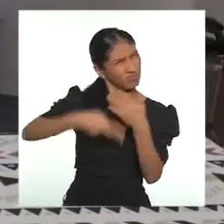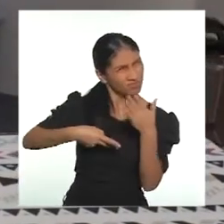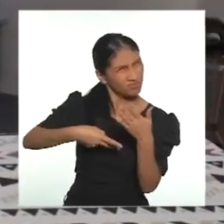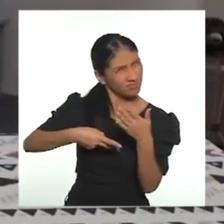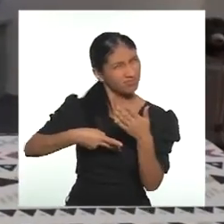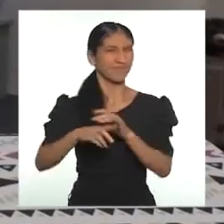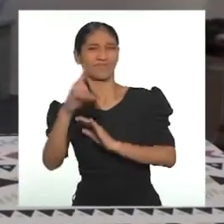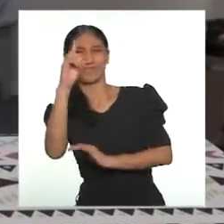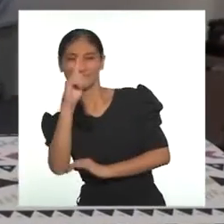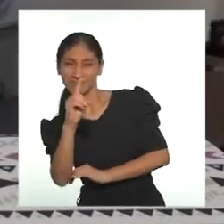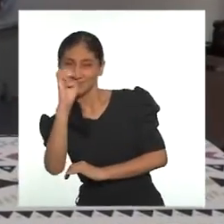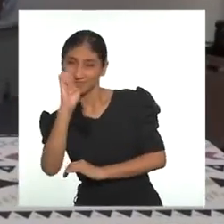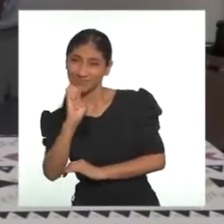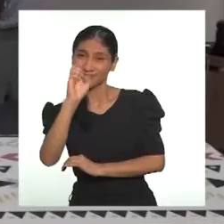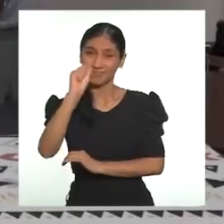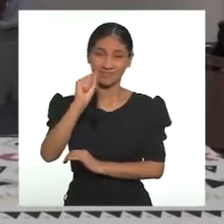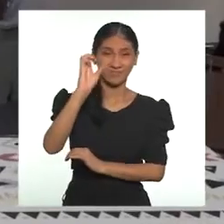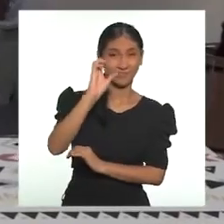¿Con qué?